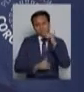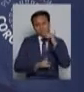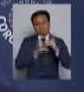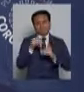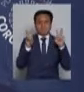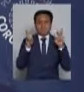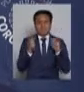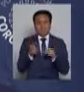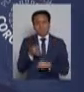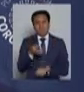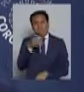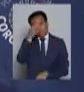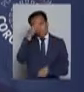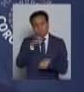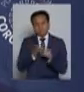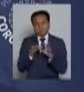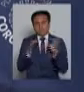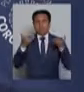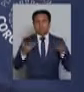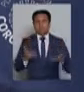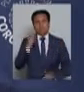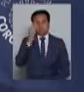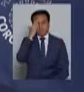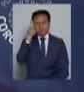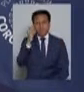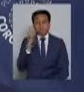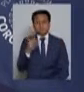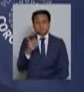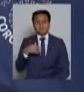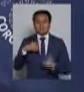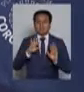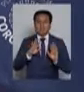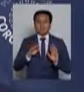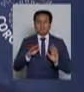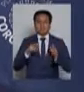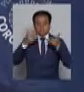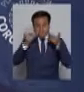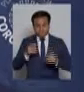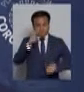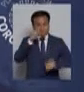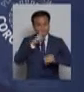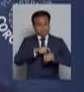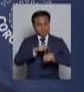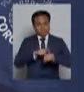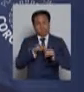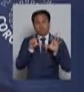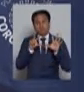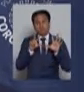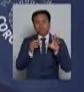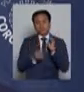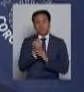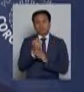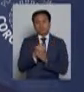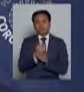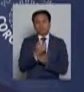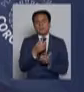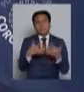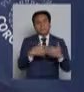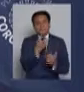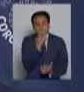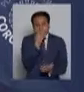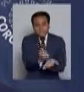de una afección grave. En el día de hoy se están despachando a esta hora 8 nuevos ventiladores a la región